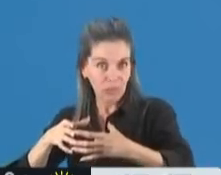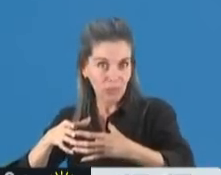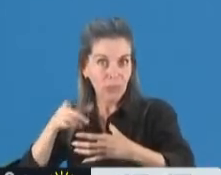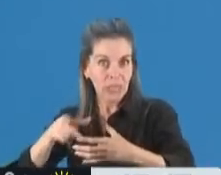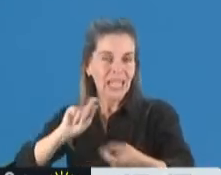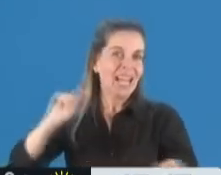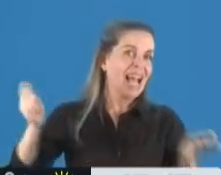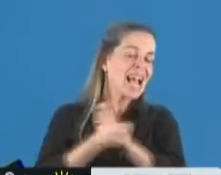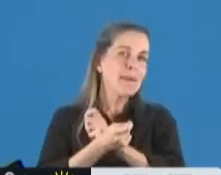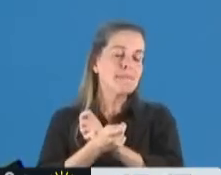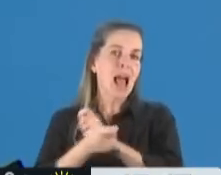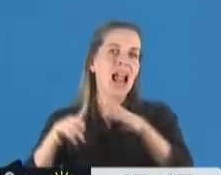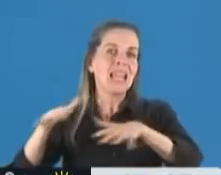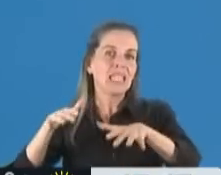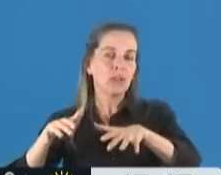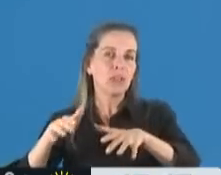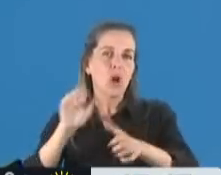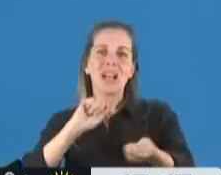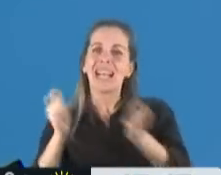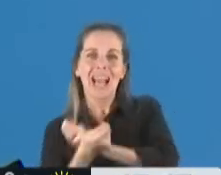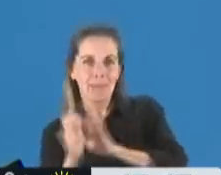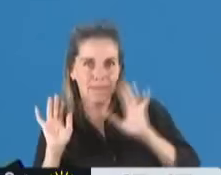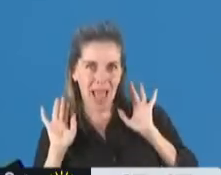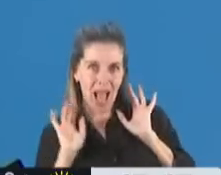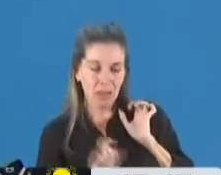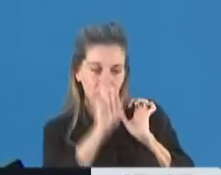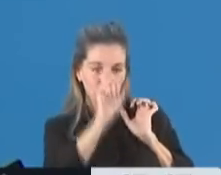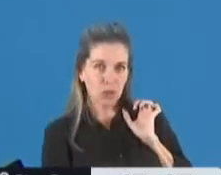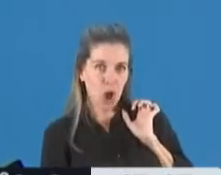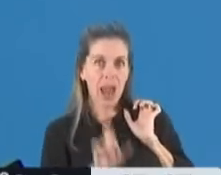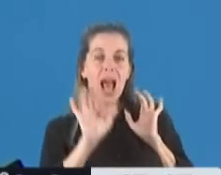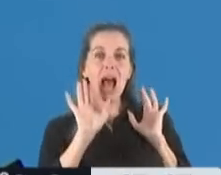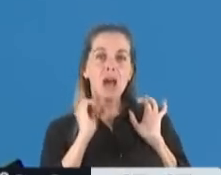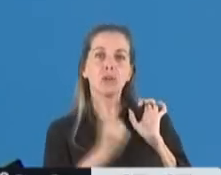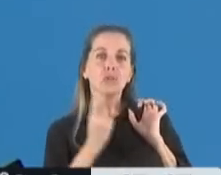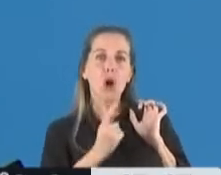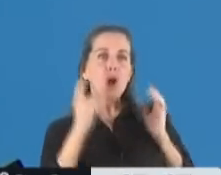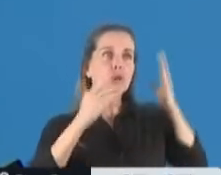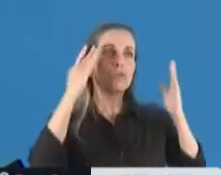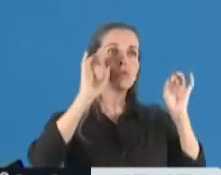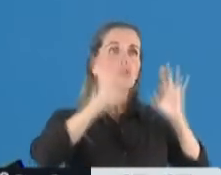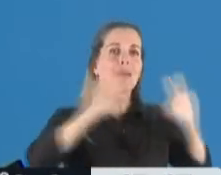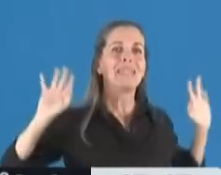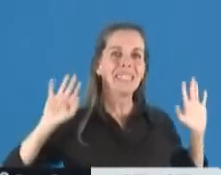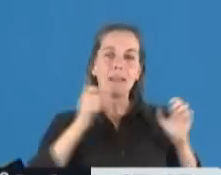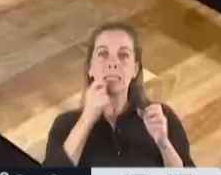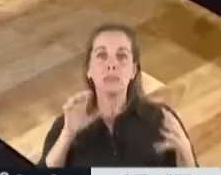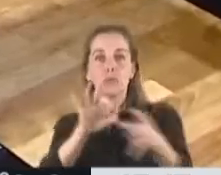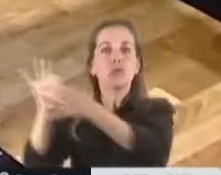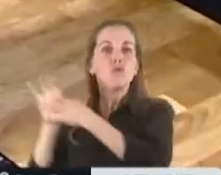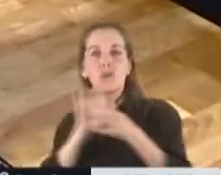cambia la historia. Quien sueña solo, solo sueña, pero el que sueña con otros, cambia la historia.